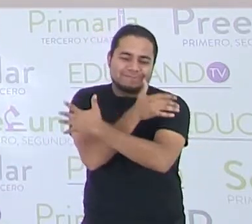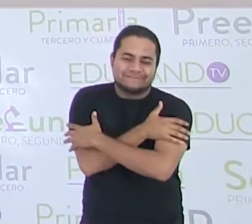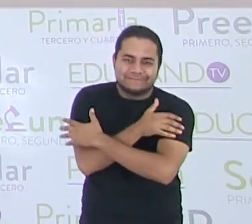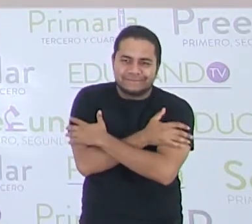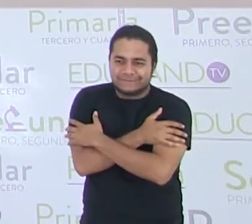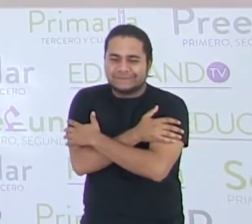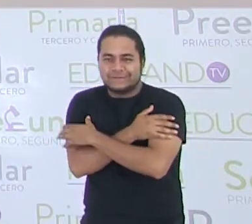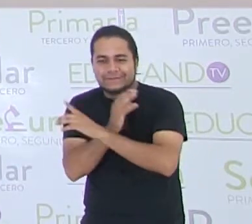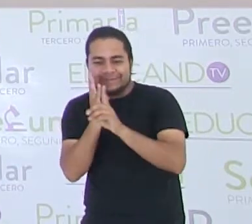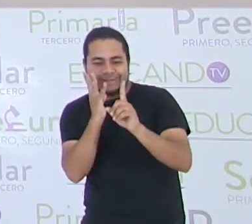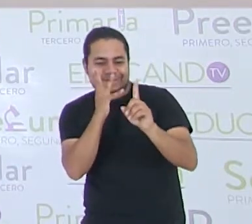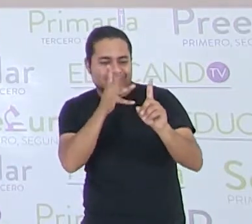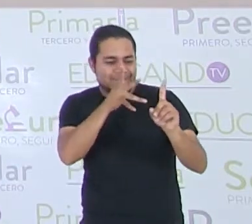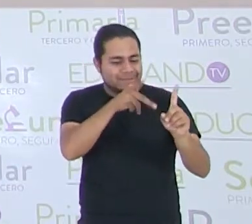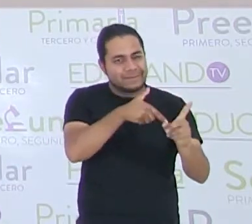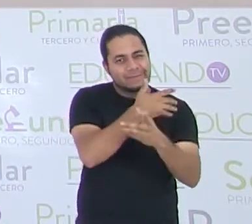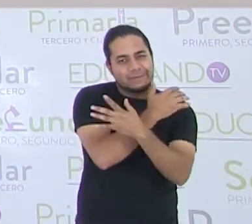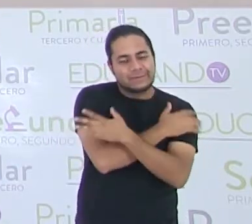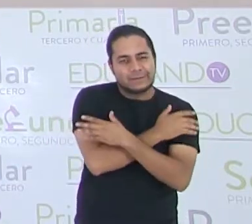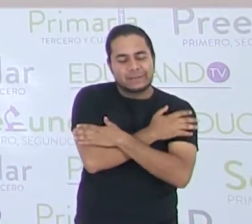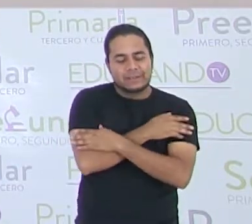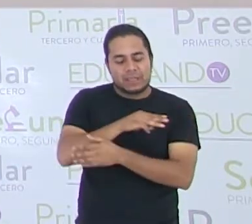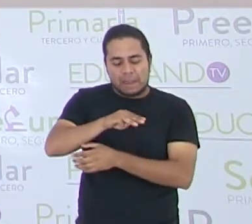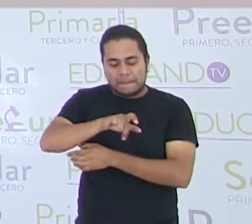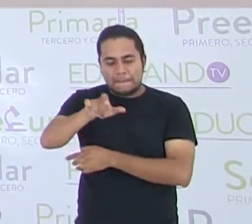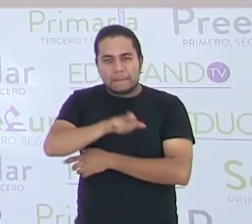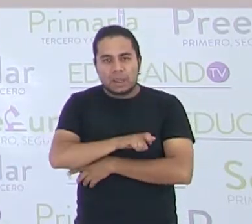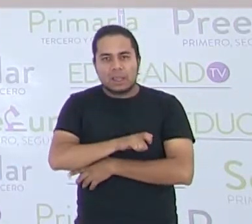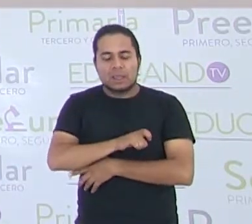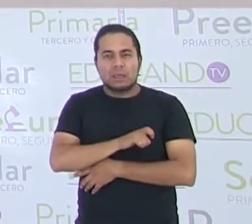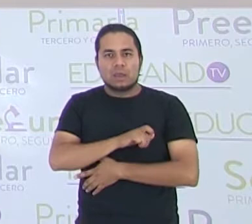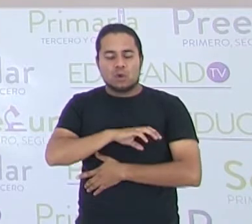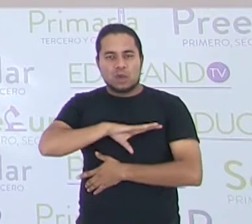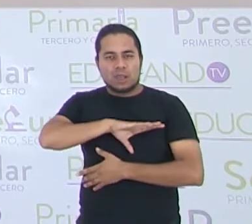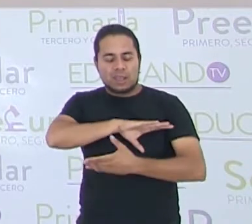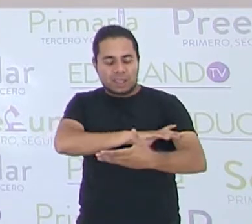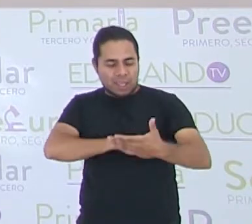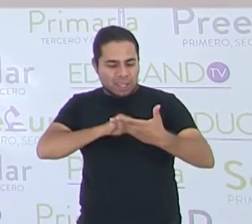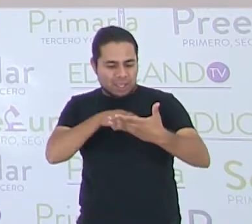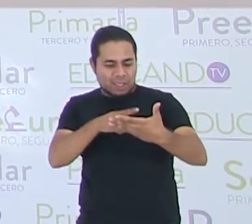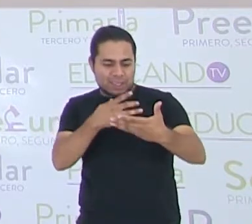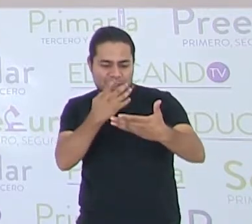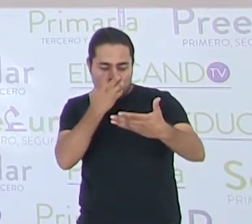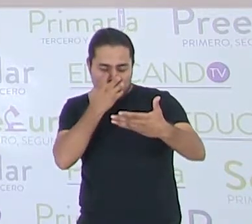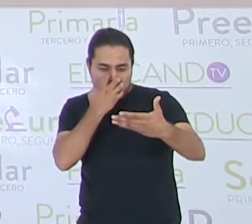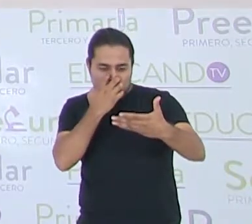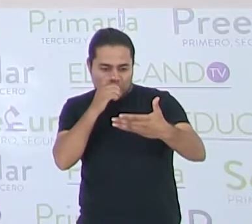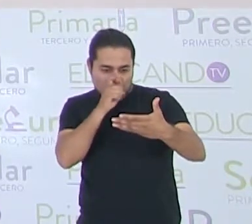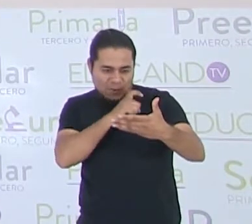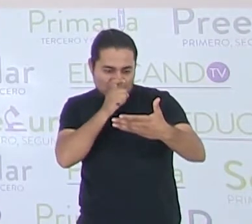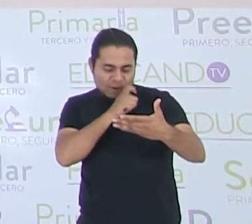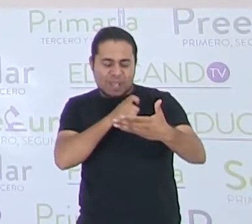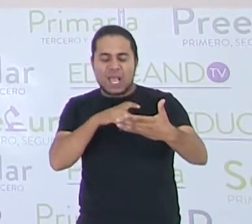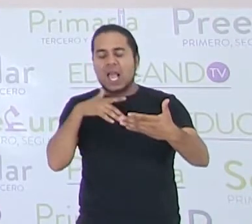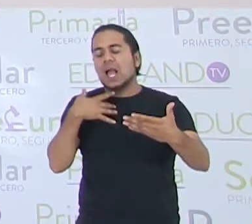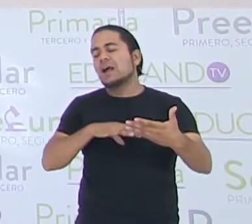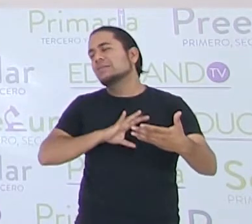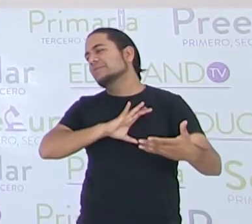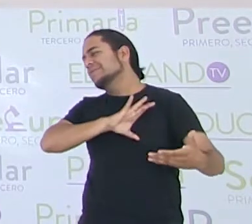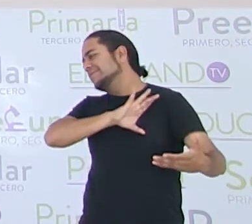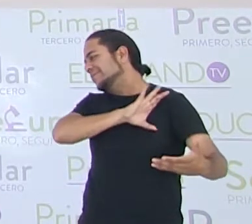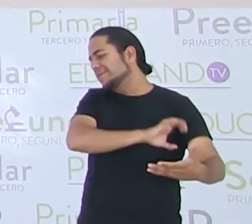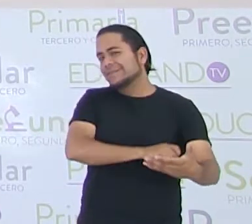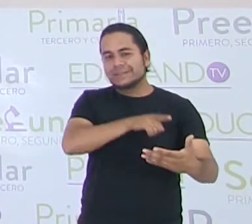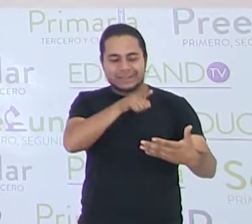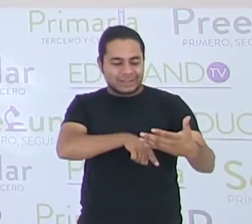A Max le encantó. A Max le encantó